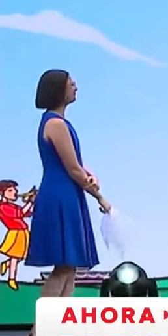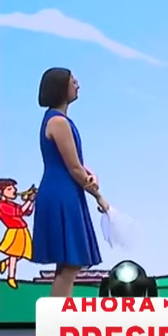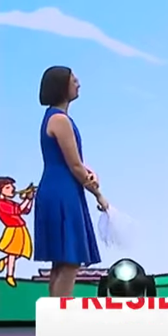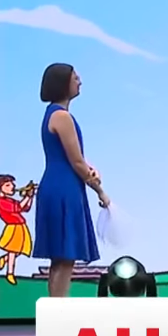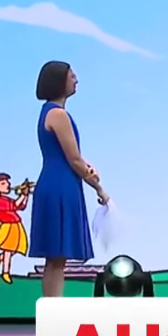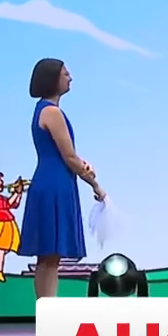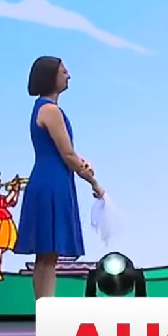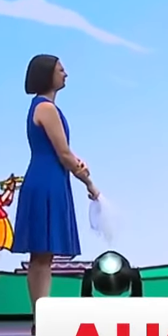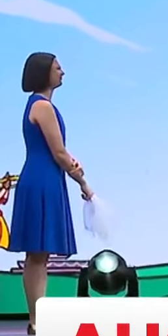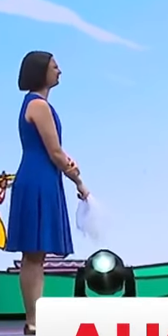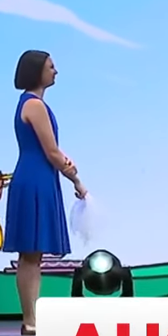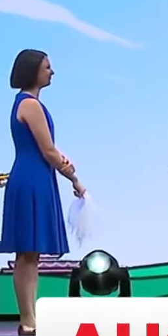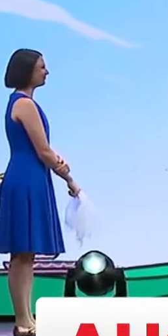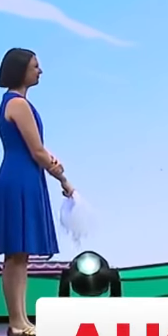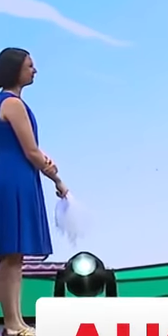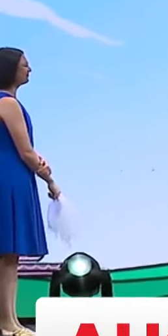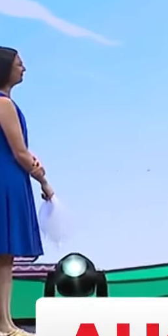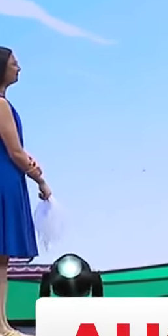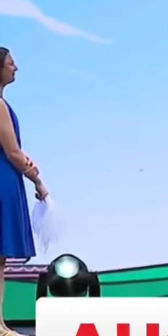de cueca.